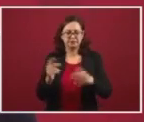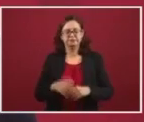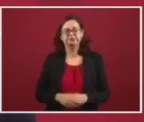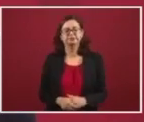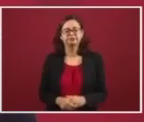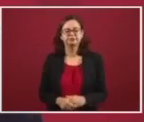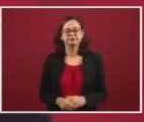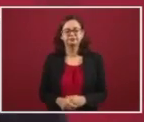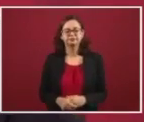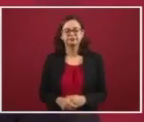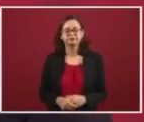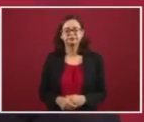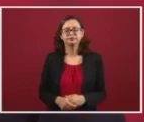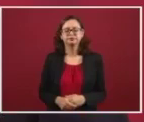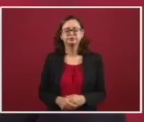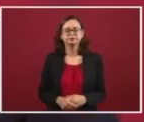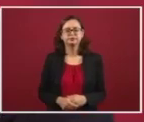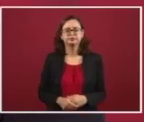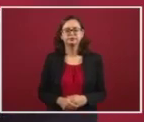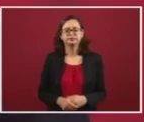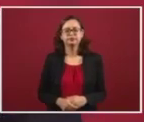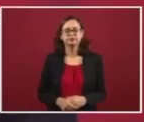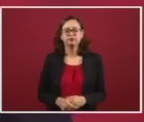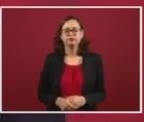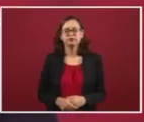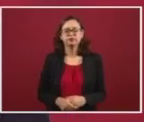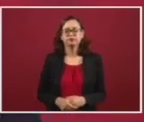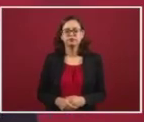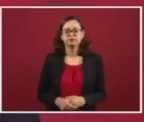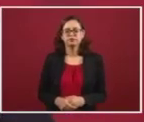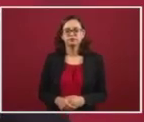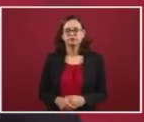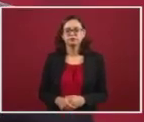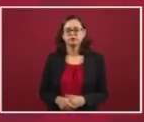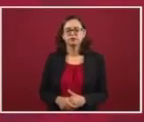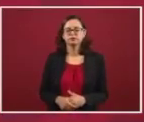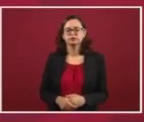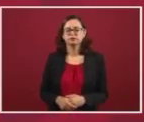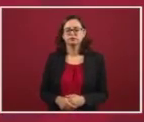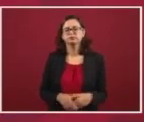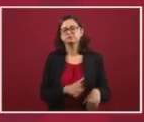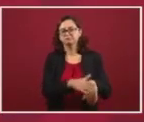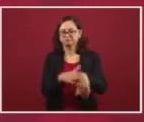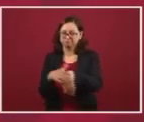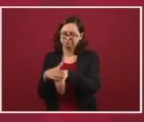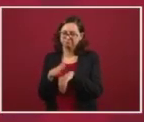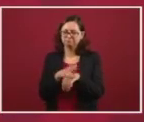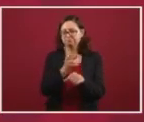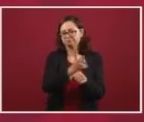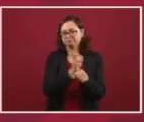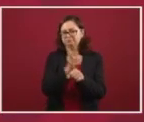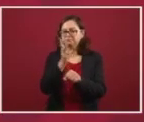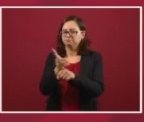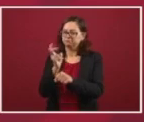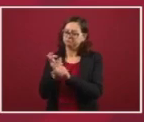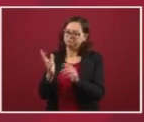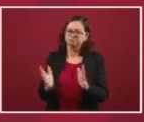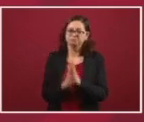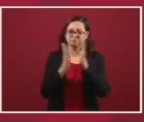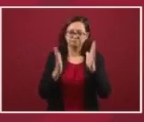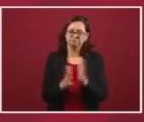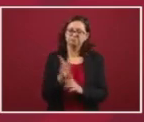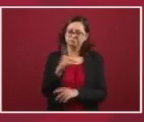y convocamos a que se participe, se compren las